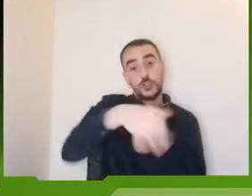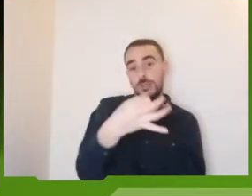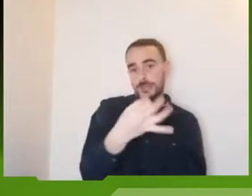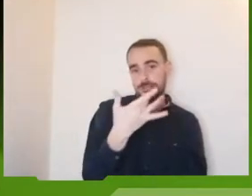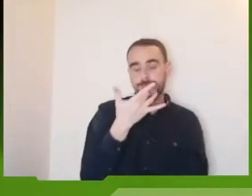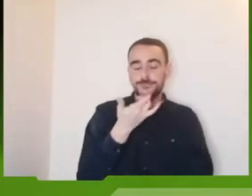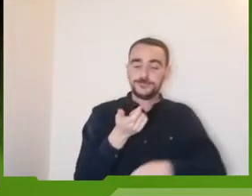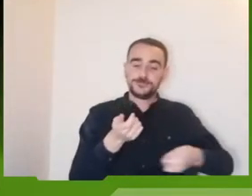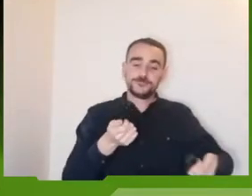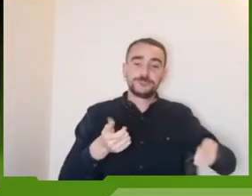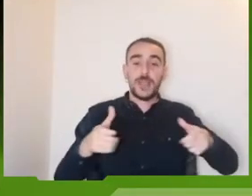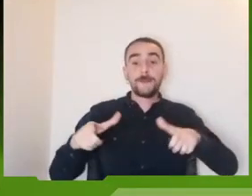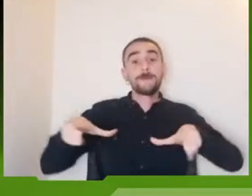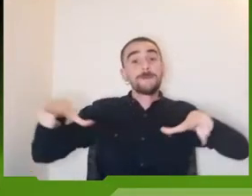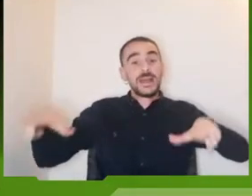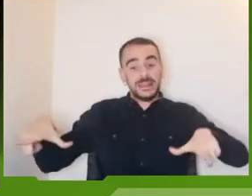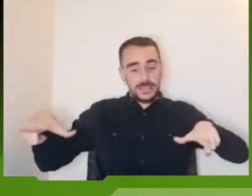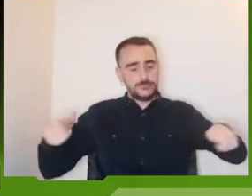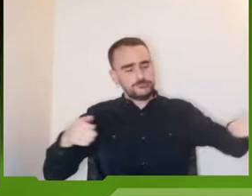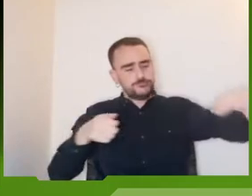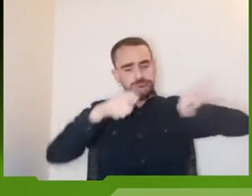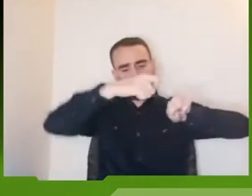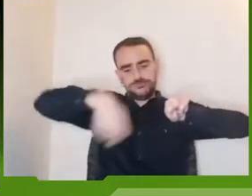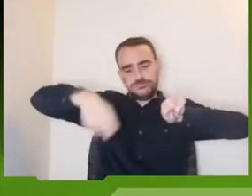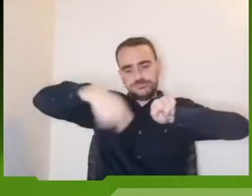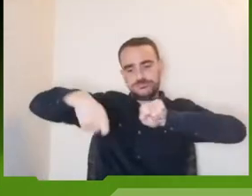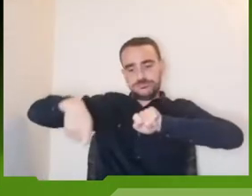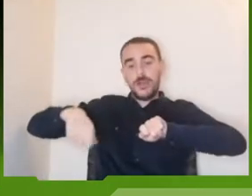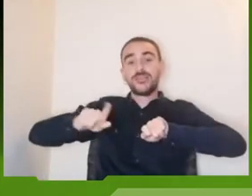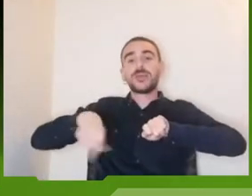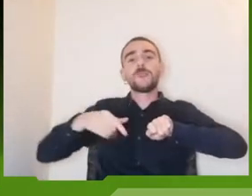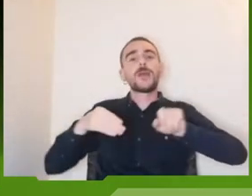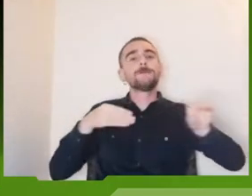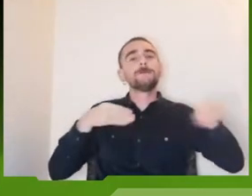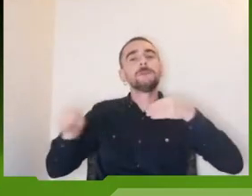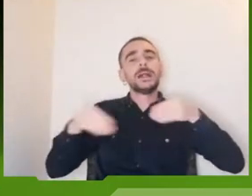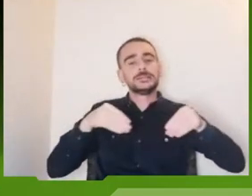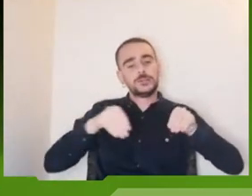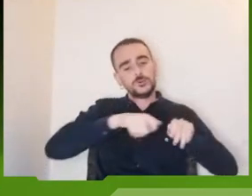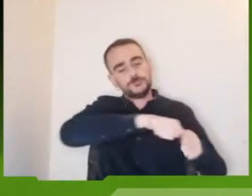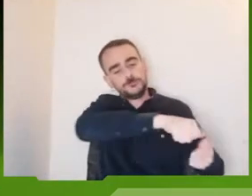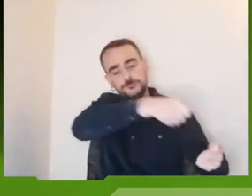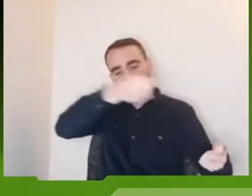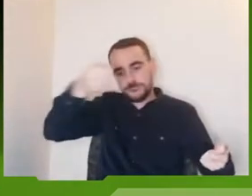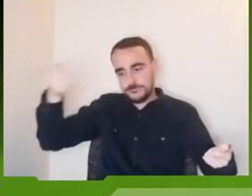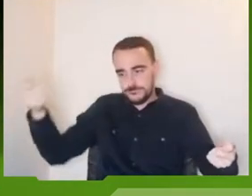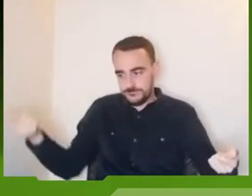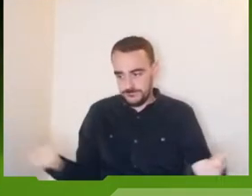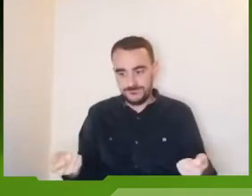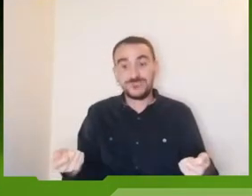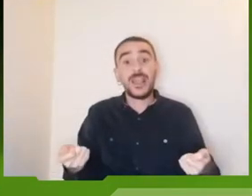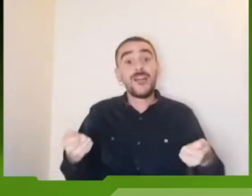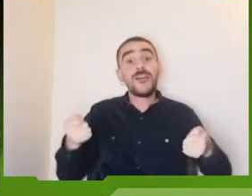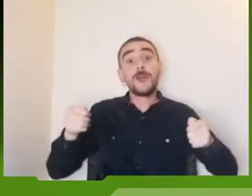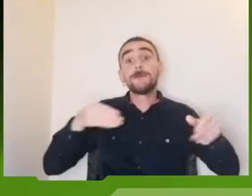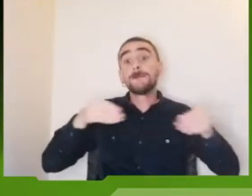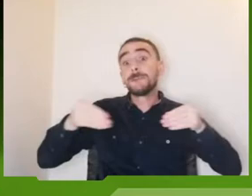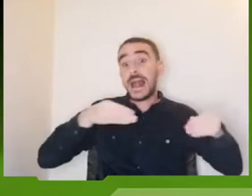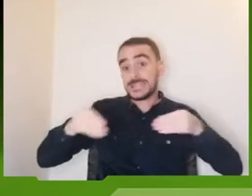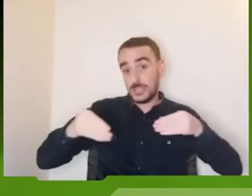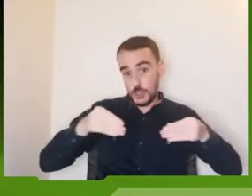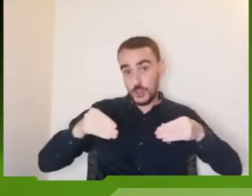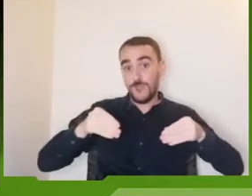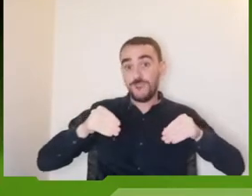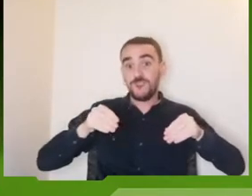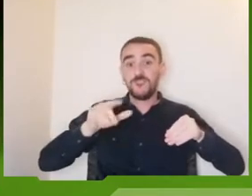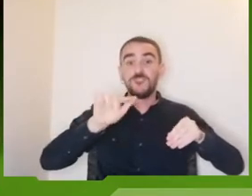y cubrirlo con papel film. Que toque, el papel film que toque la masa para que no se seque la parte superior